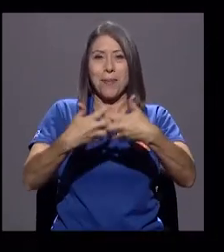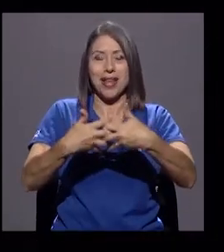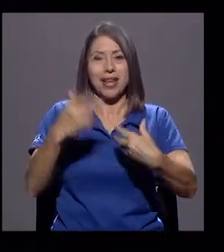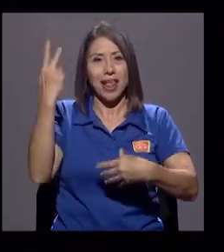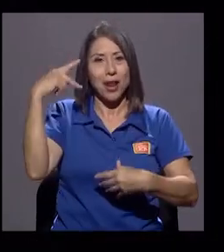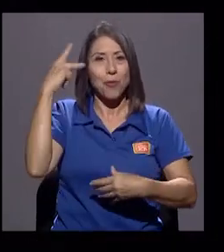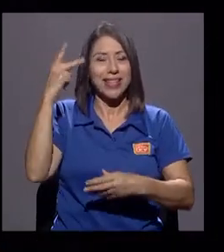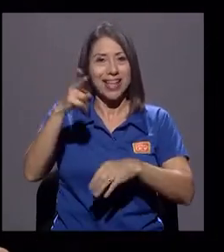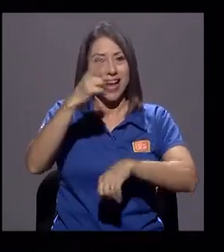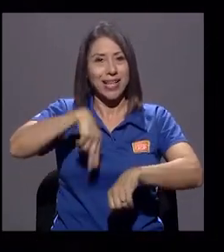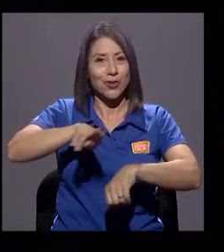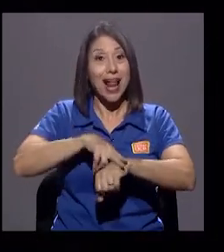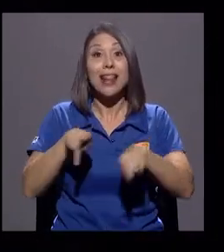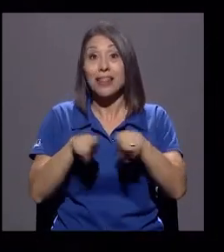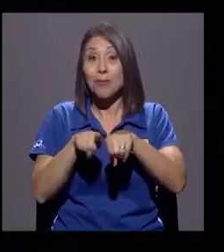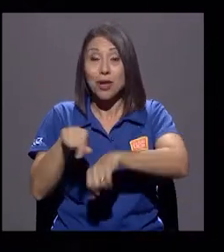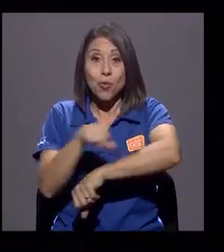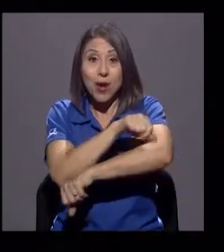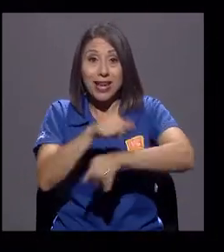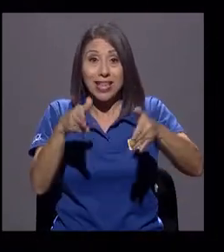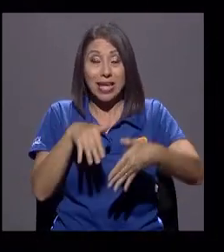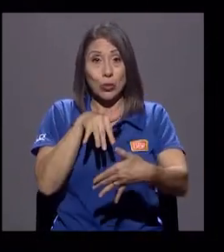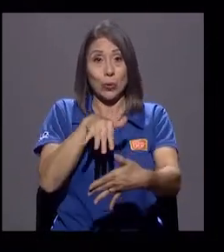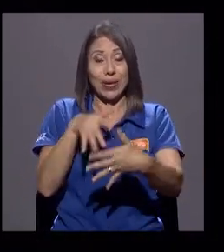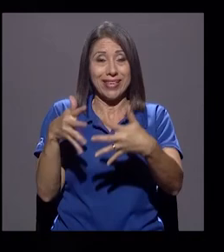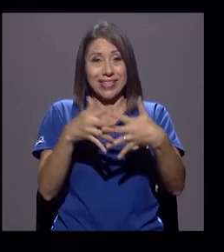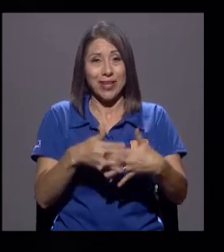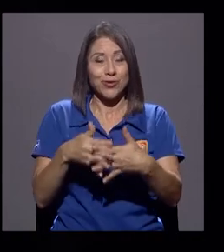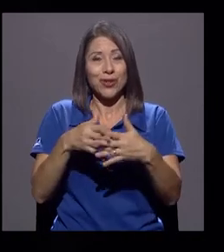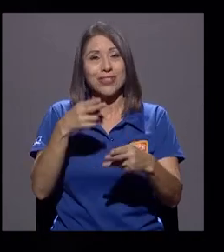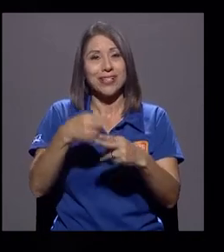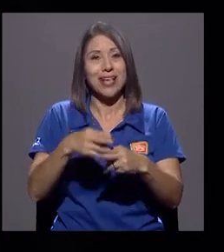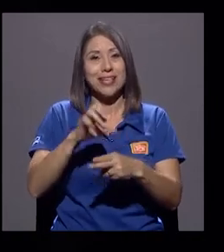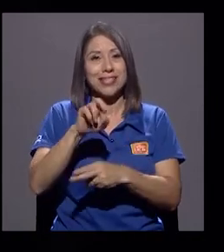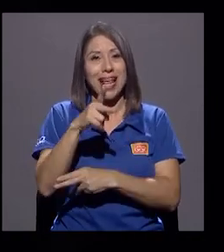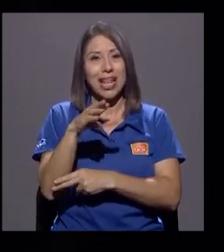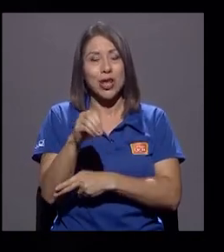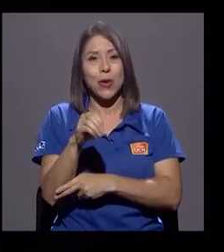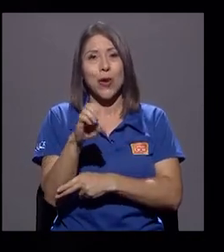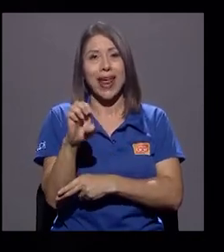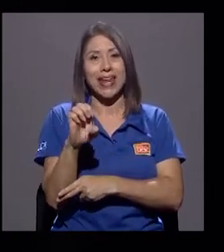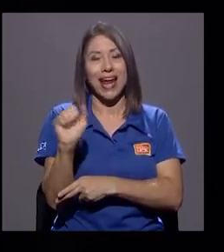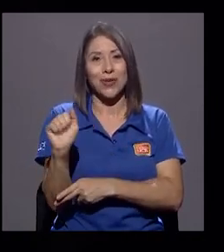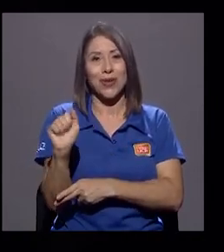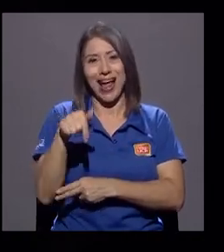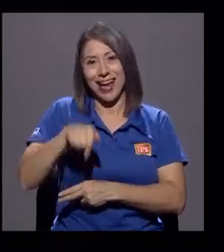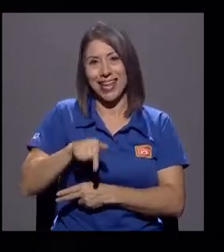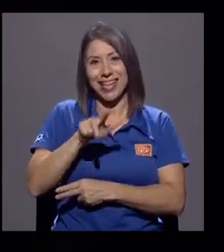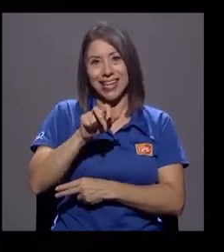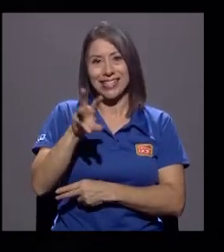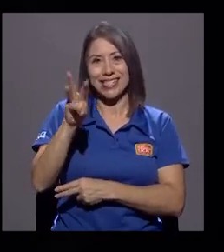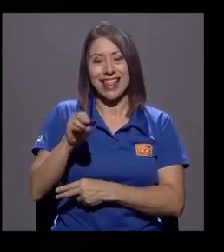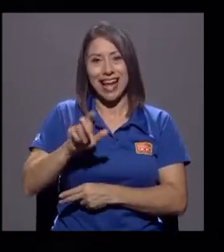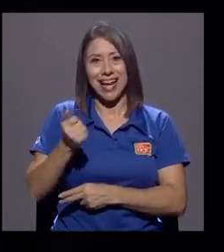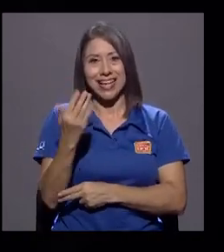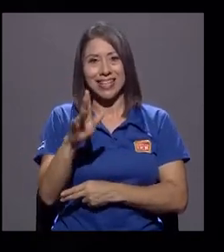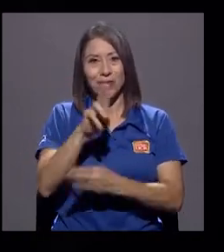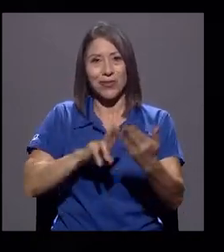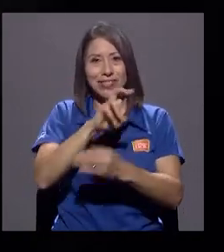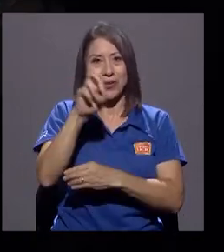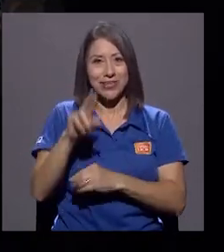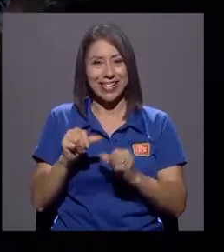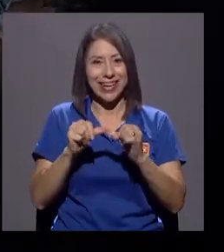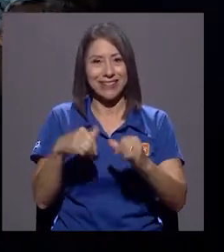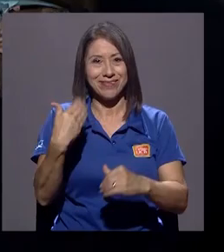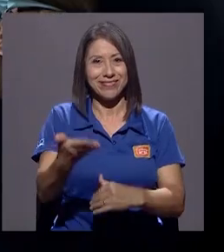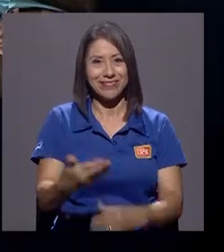nacional como también un arquitecto formado en eeuu casualmente don sergio berni cardón están 360 acá en canal 15 universidad de costa rica ya casi